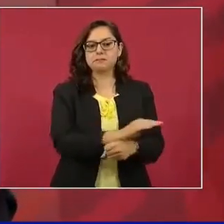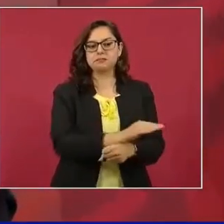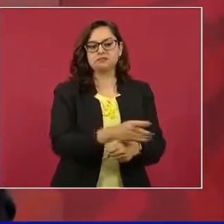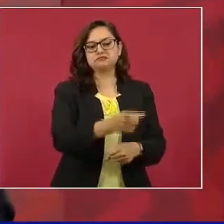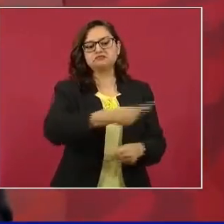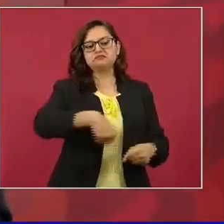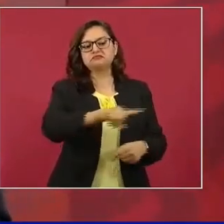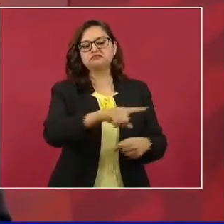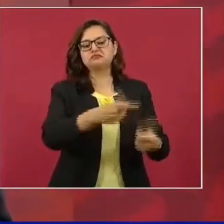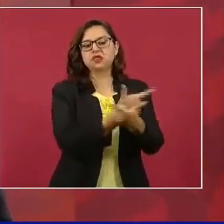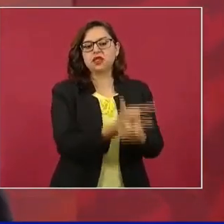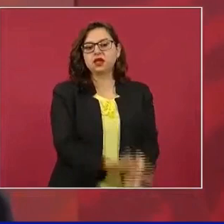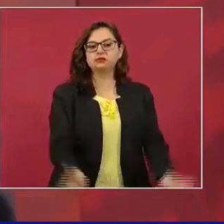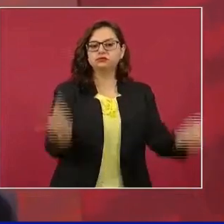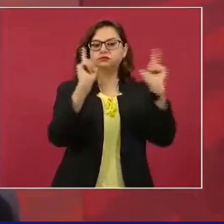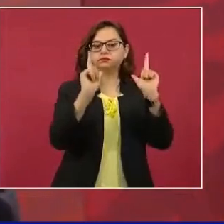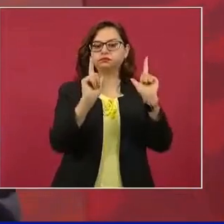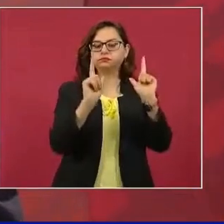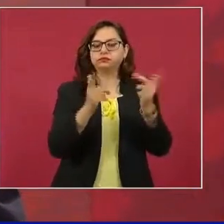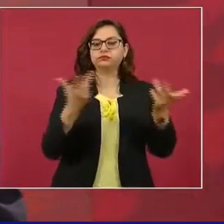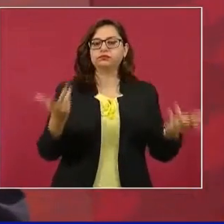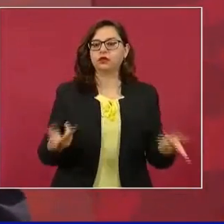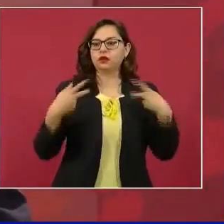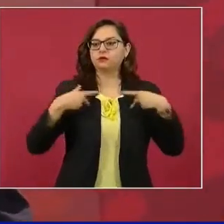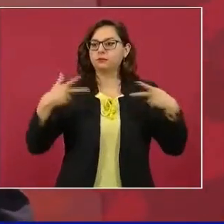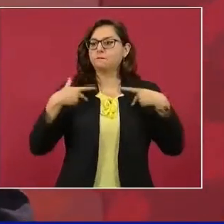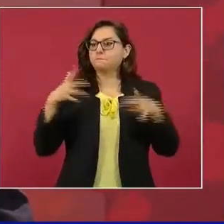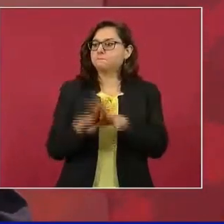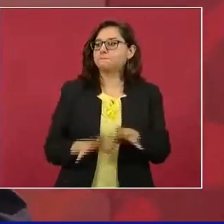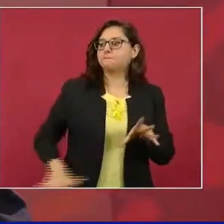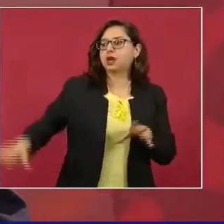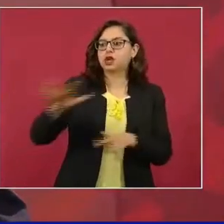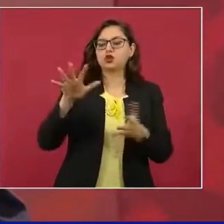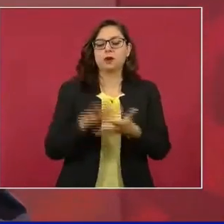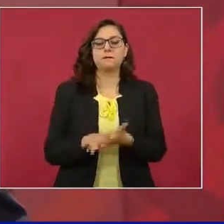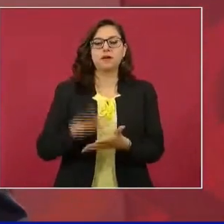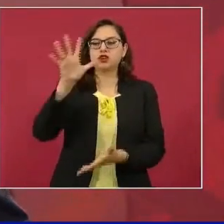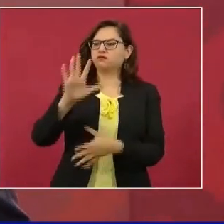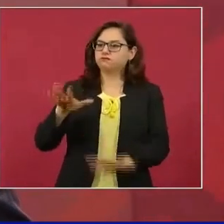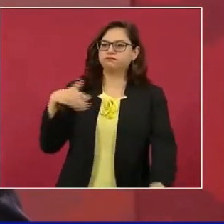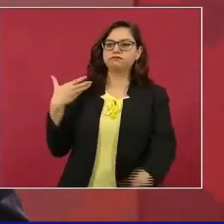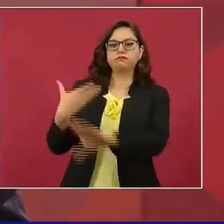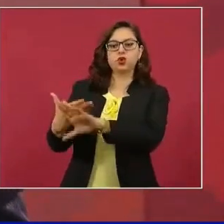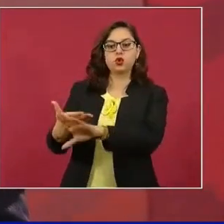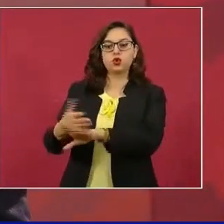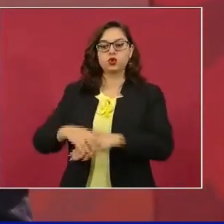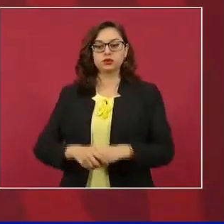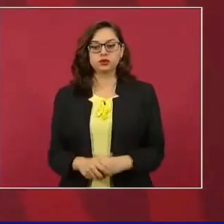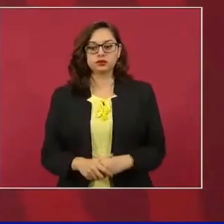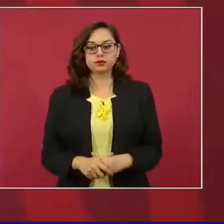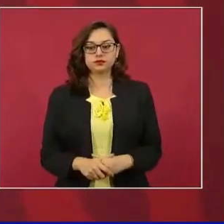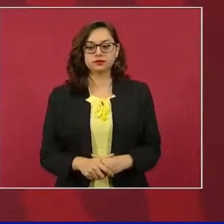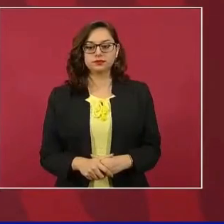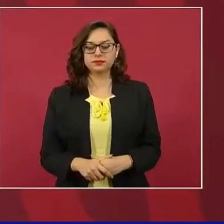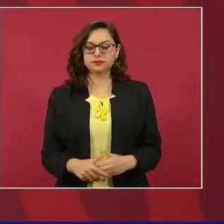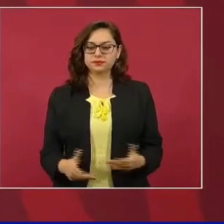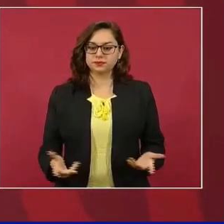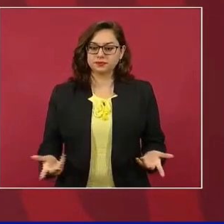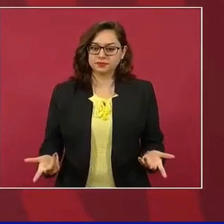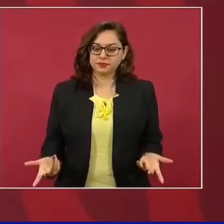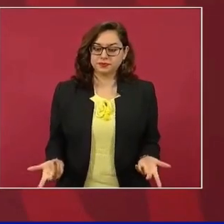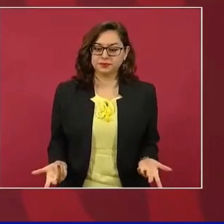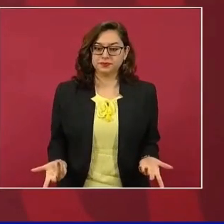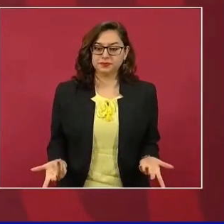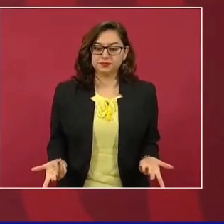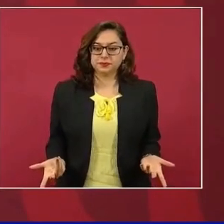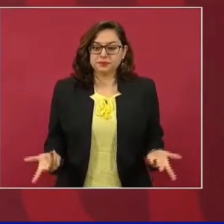en contra de los intereses de la mayoría del pueblo. Entonces, a uno